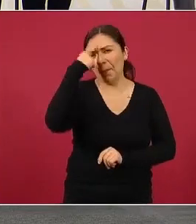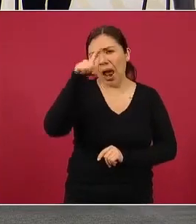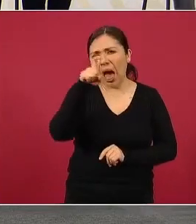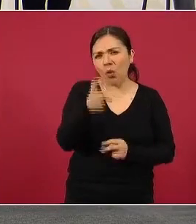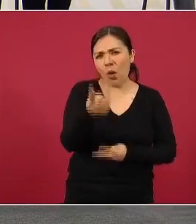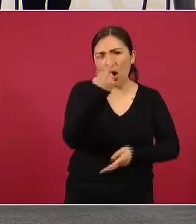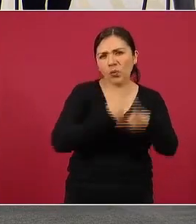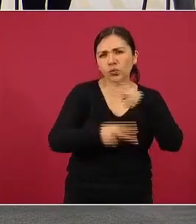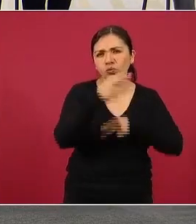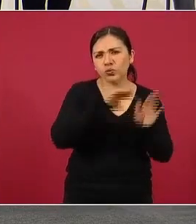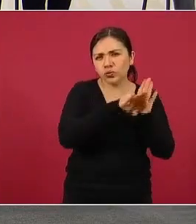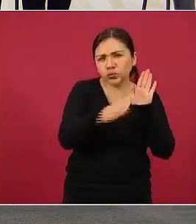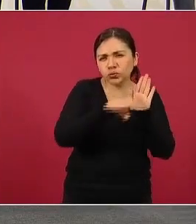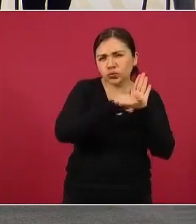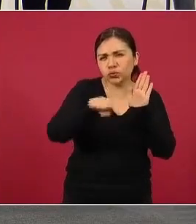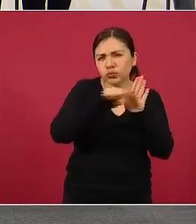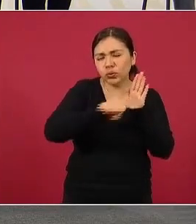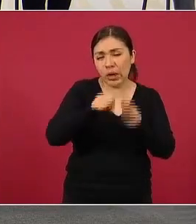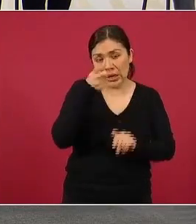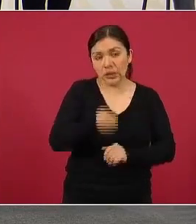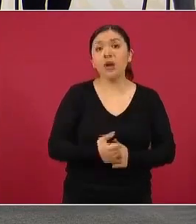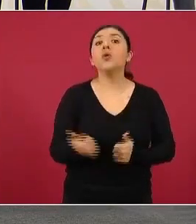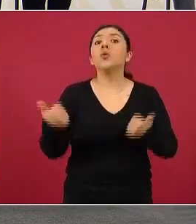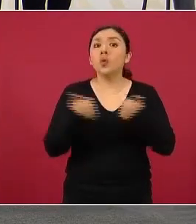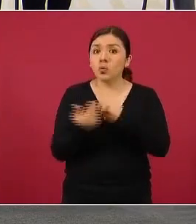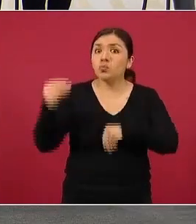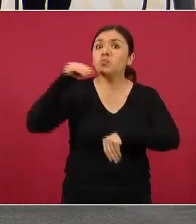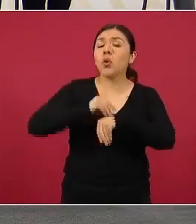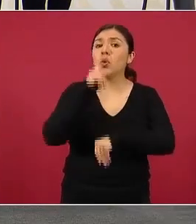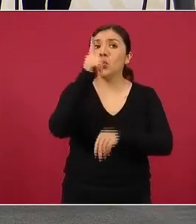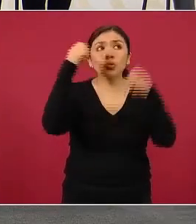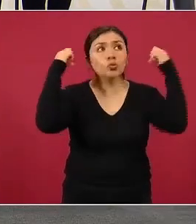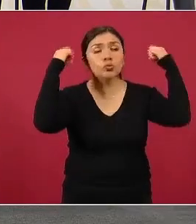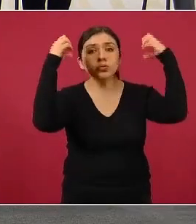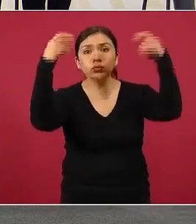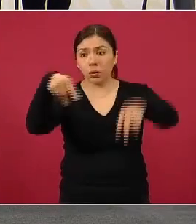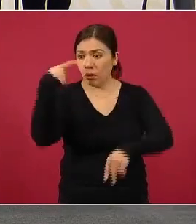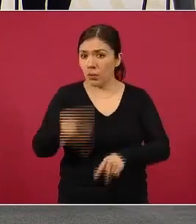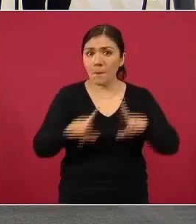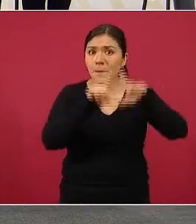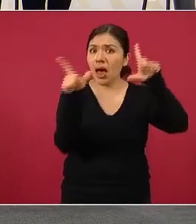durante todo este periodo. Se electrificó pues el país.